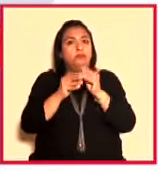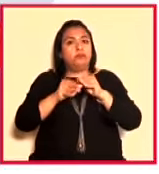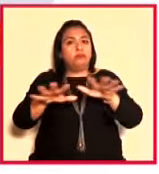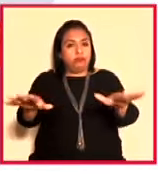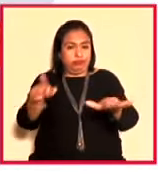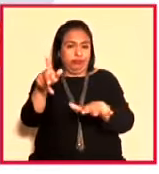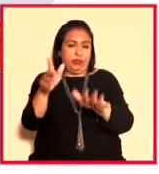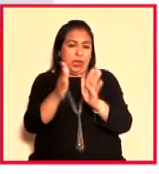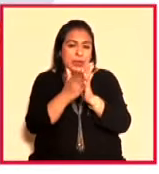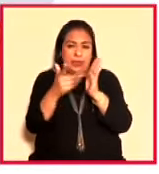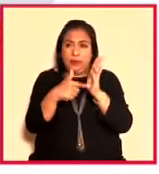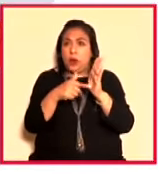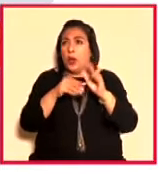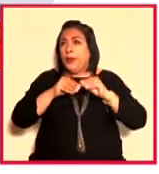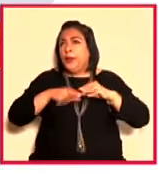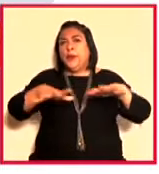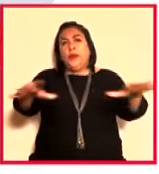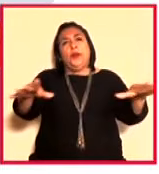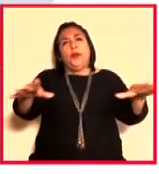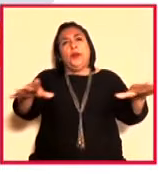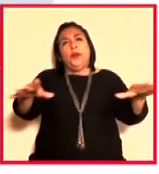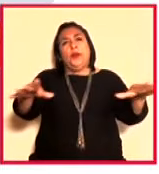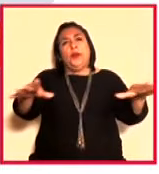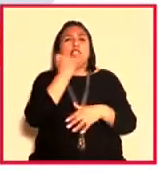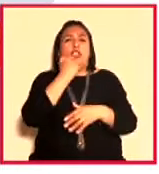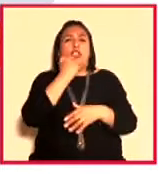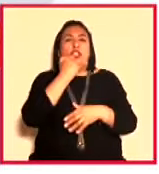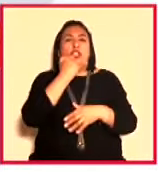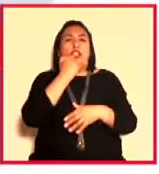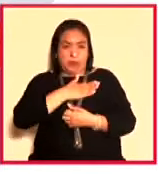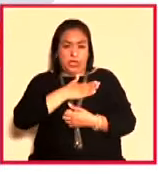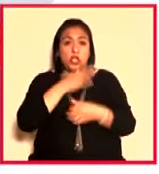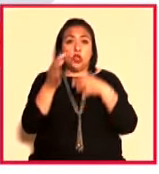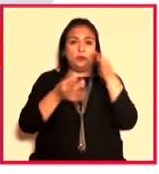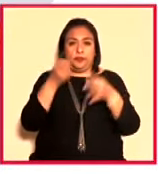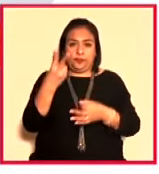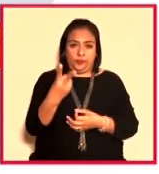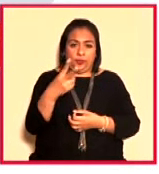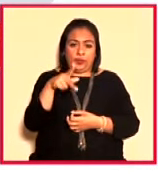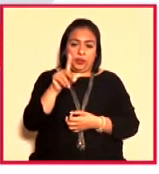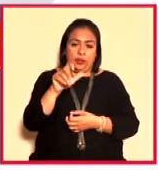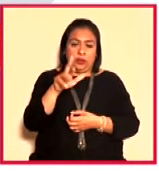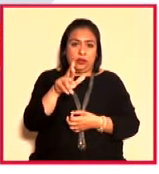obra en todo el territorio de habla hispana. Noticias 22, Karen Rivera.